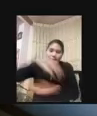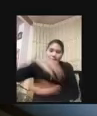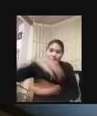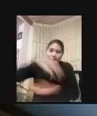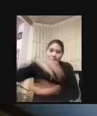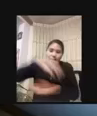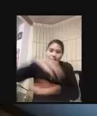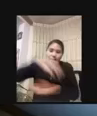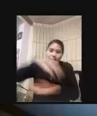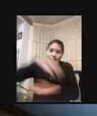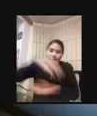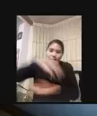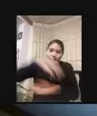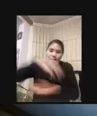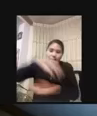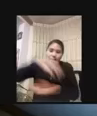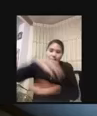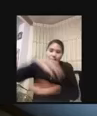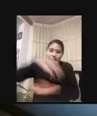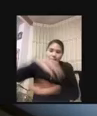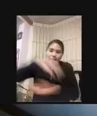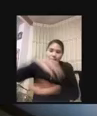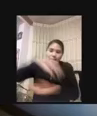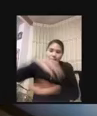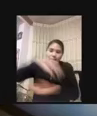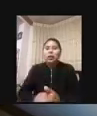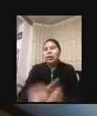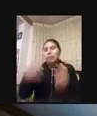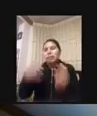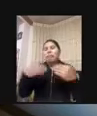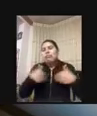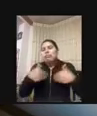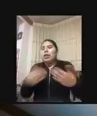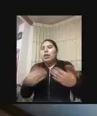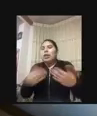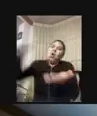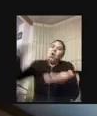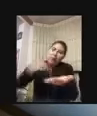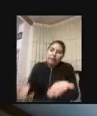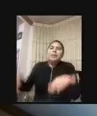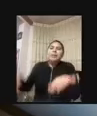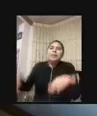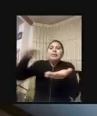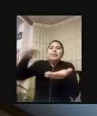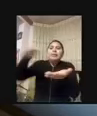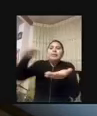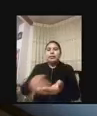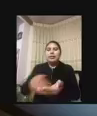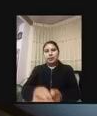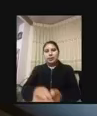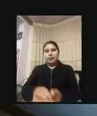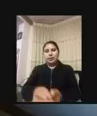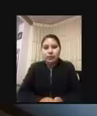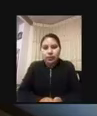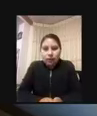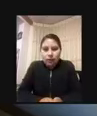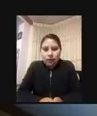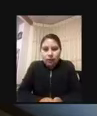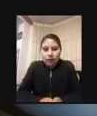Entonces, hay que ser repetitivo y constante con nuestros niños con síndrome de Down. Bueno, y para esto tenemos que